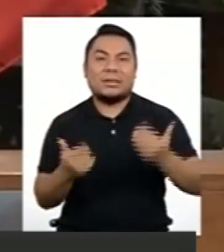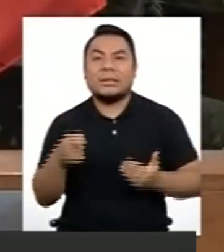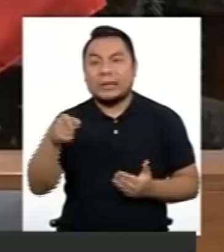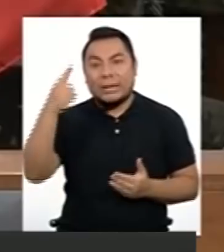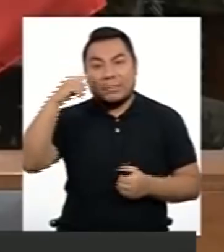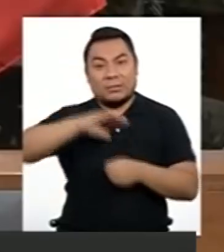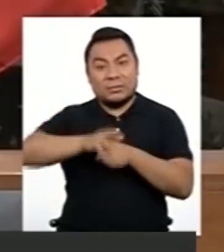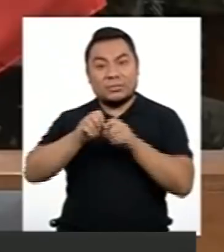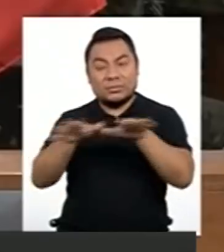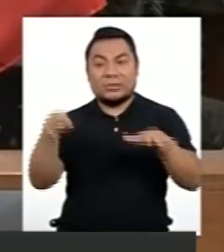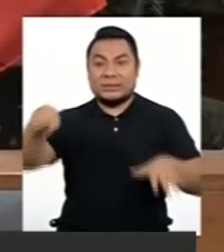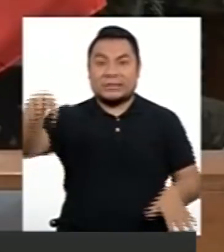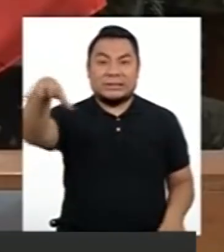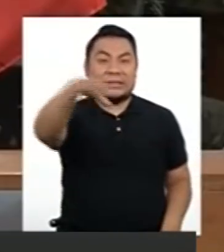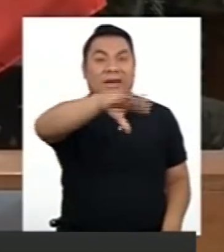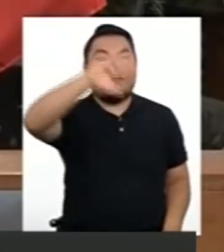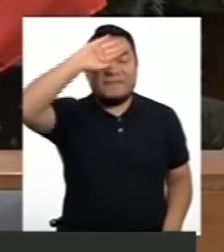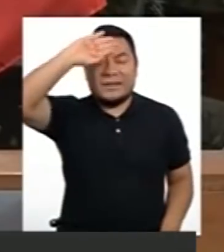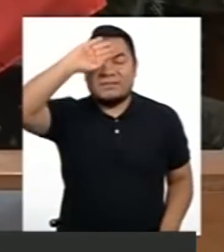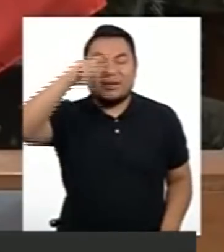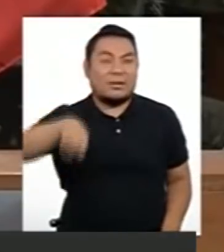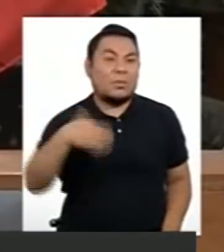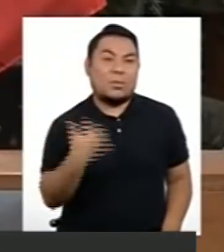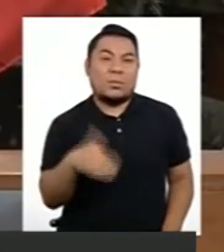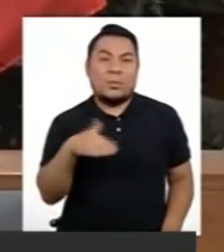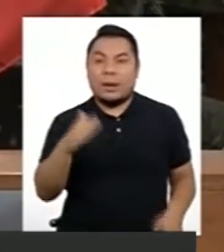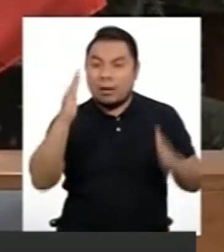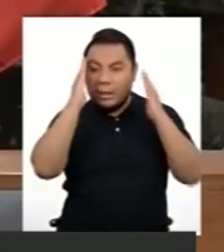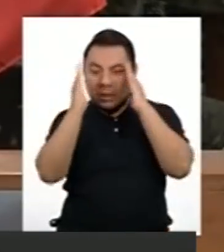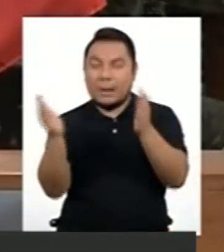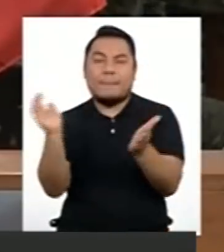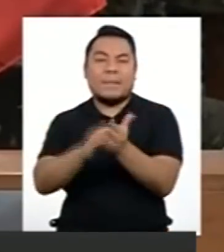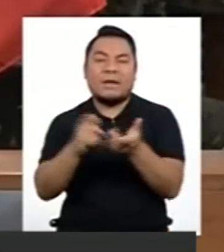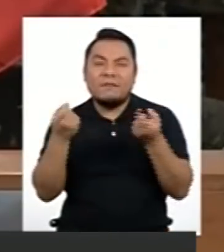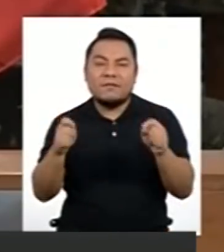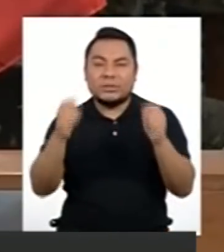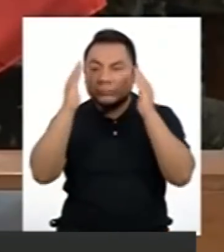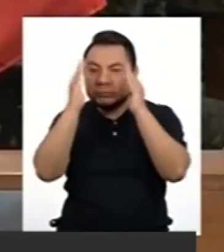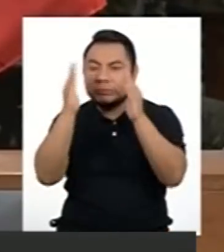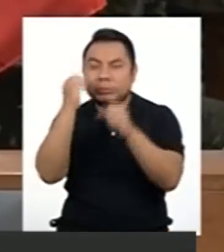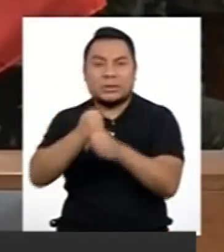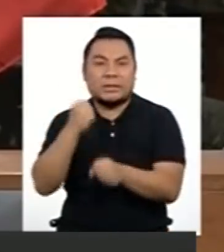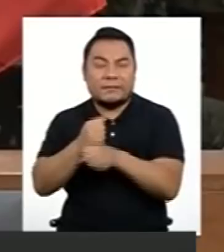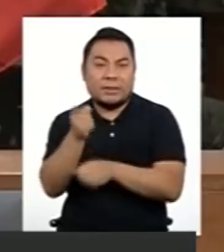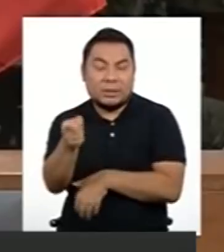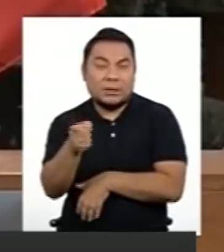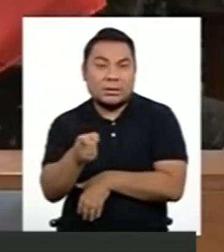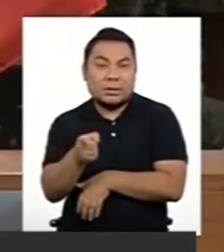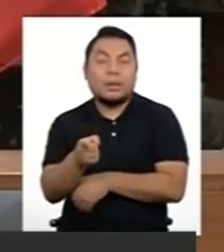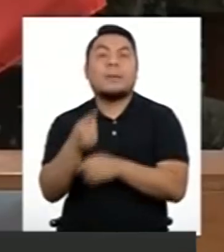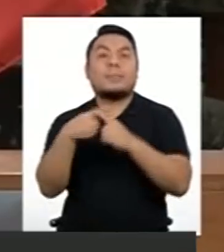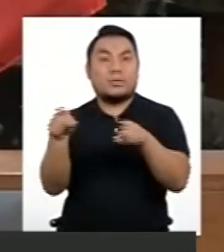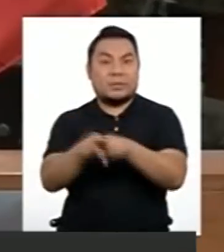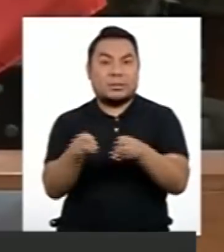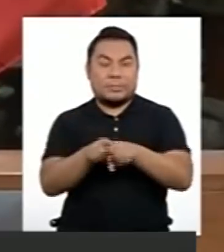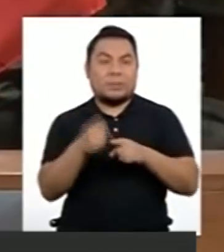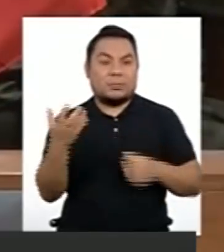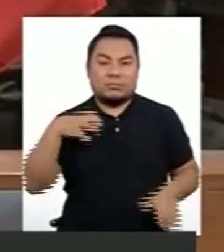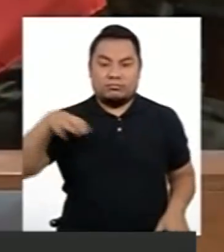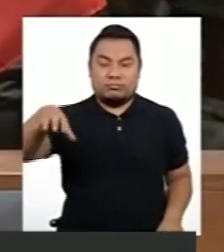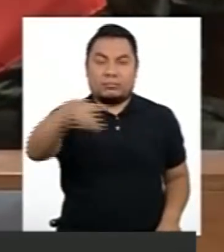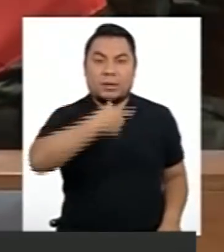esta pandemia, de esta enfermedad, es donde tenemos que poner mayor esfuerzo. Pero así como